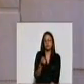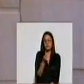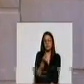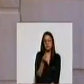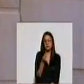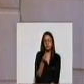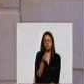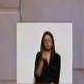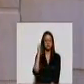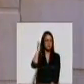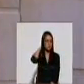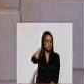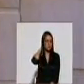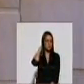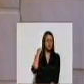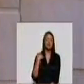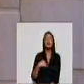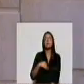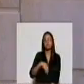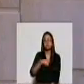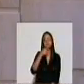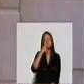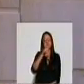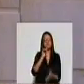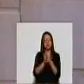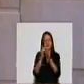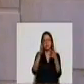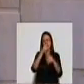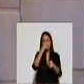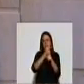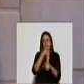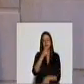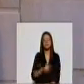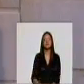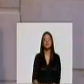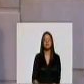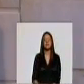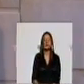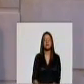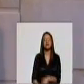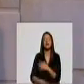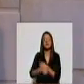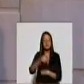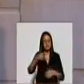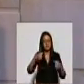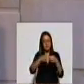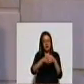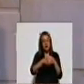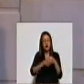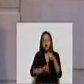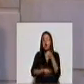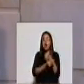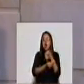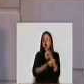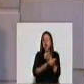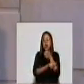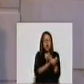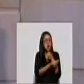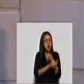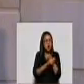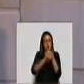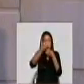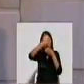hay afirmaciones textuales de este calibre. La formación del cartel, dicen ellos, para